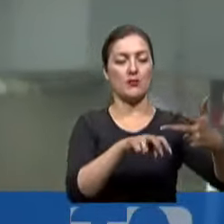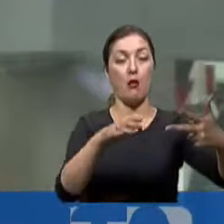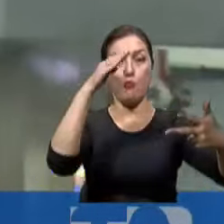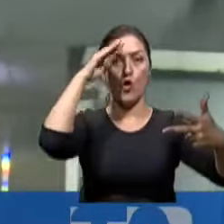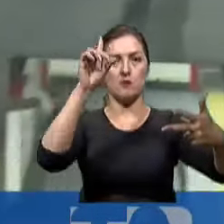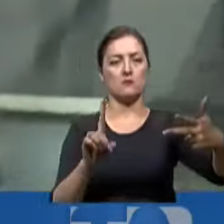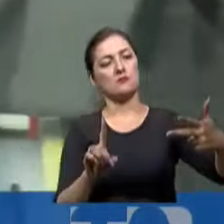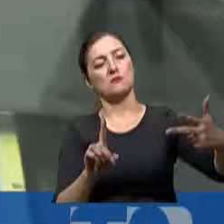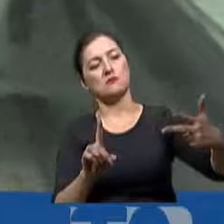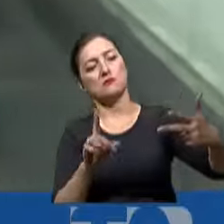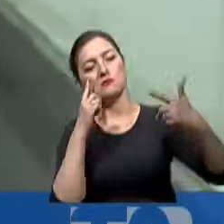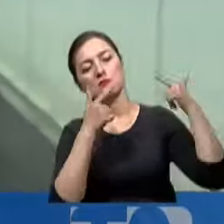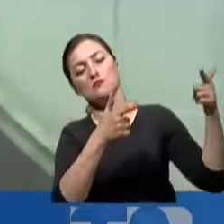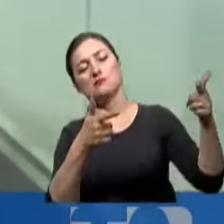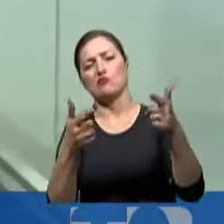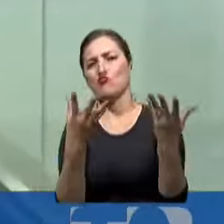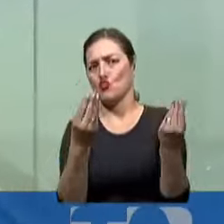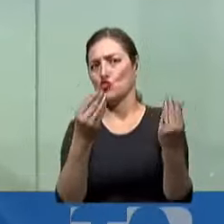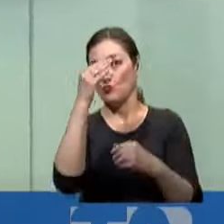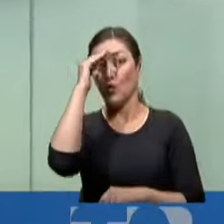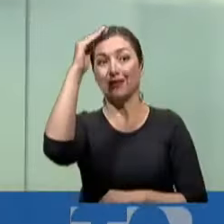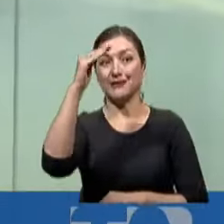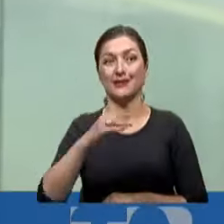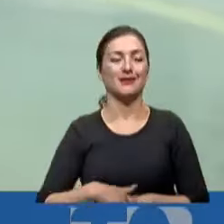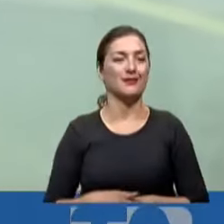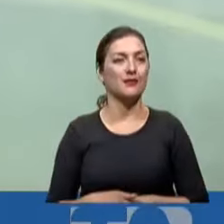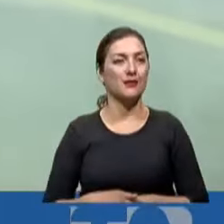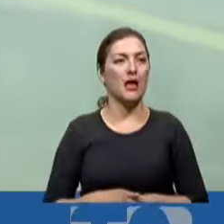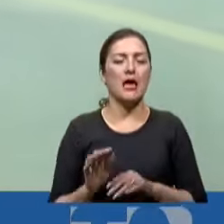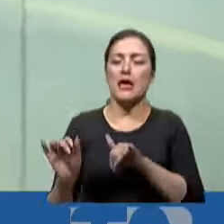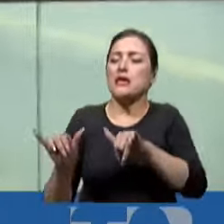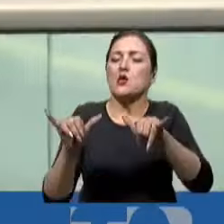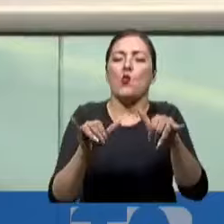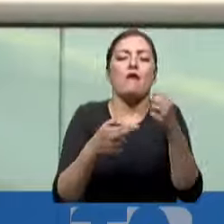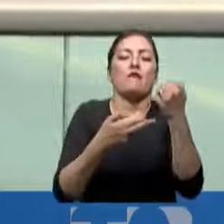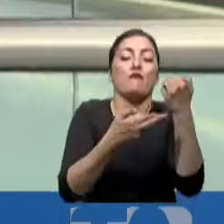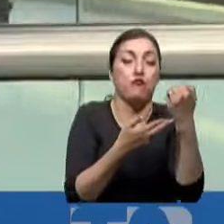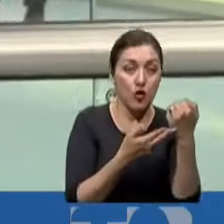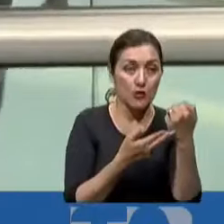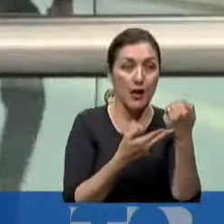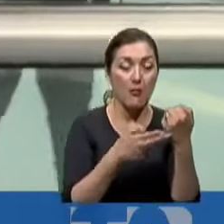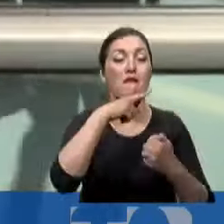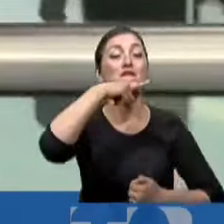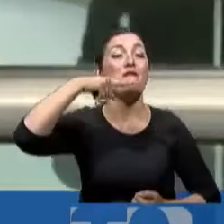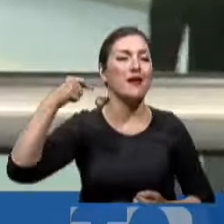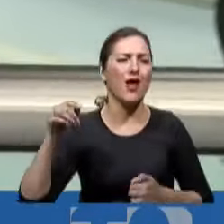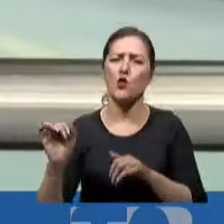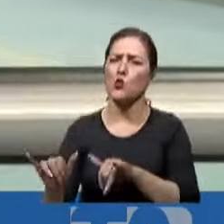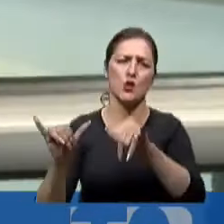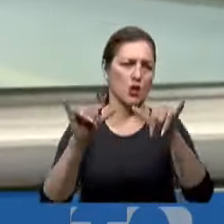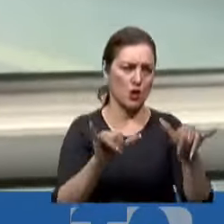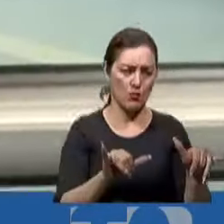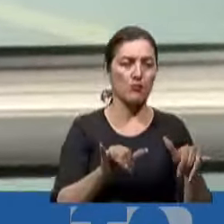los trenes. Hay gran cantidad de uniformados, y esto también se mantuvo y se reforzó de hecho durante